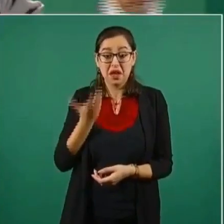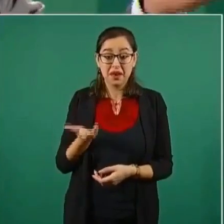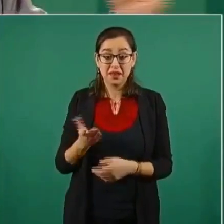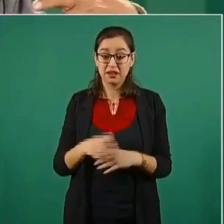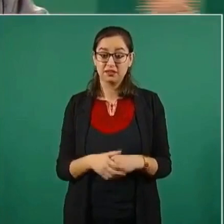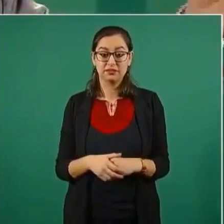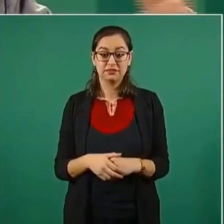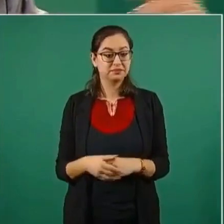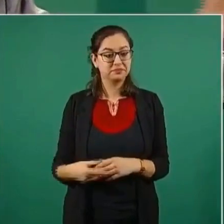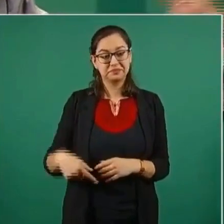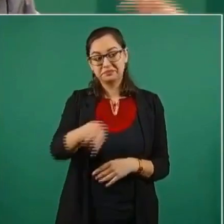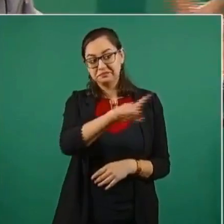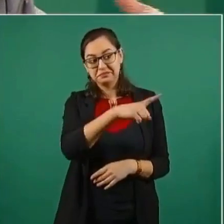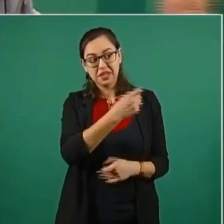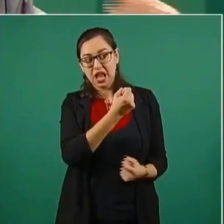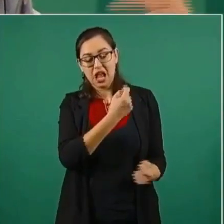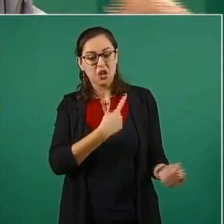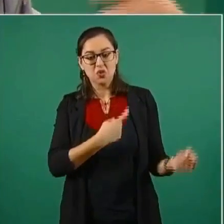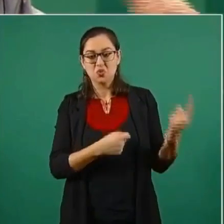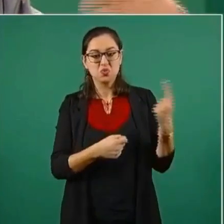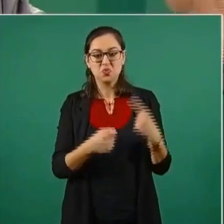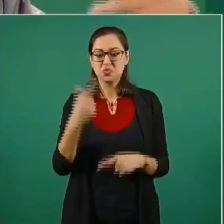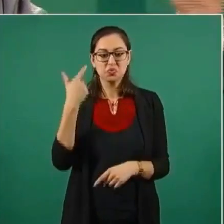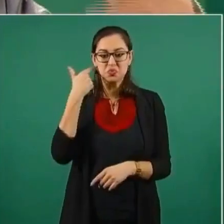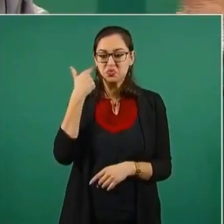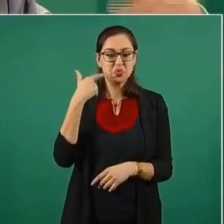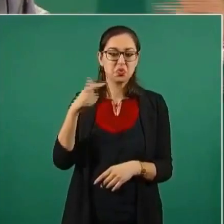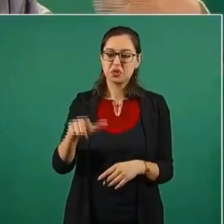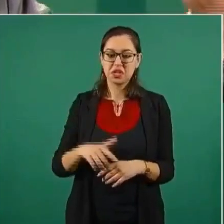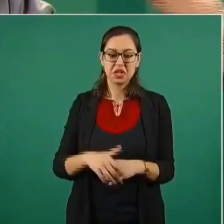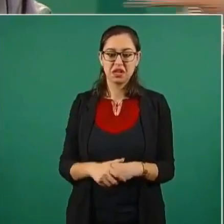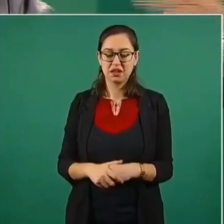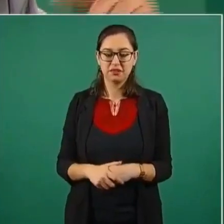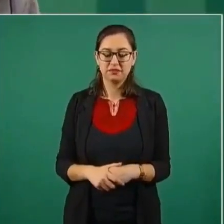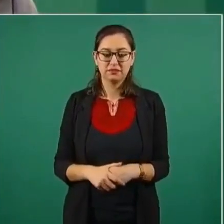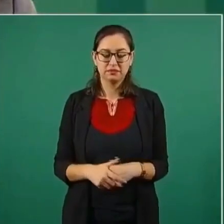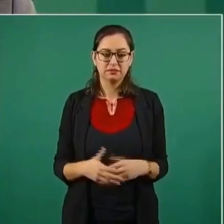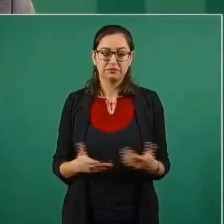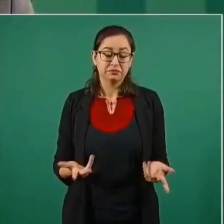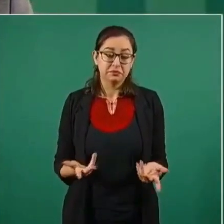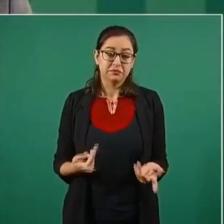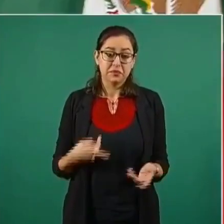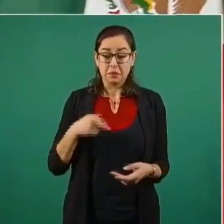porque no todos los medios están entregados por entero a la mentira